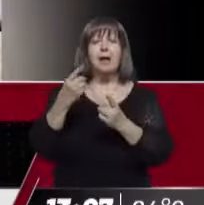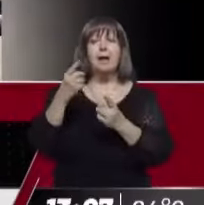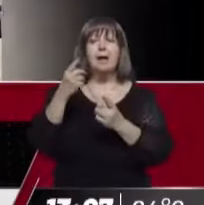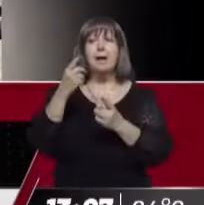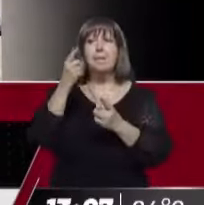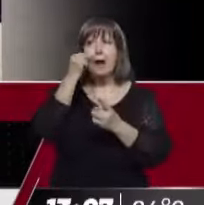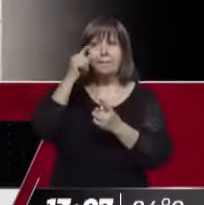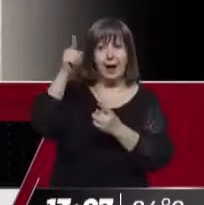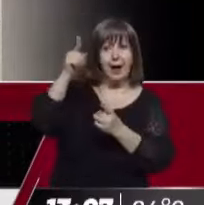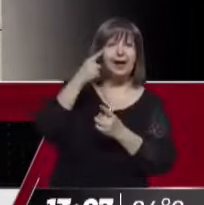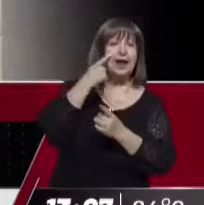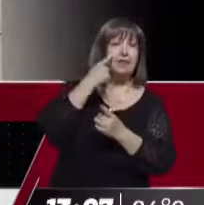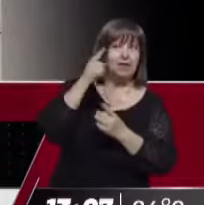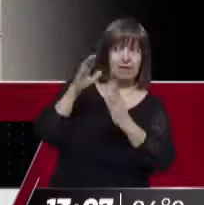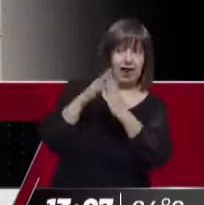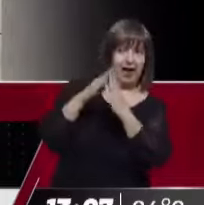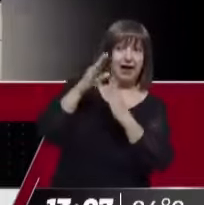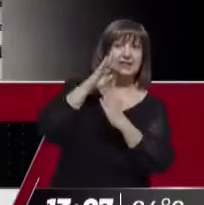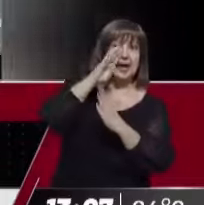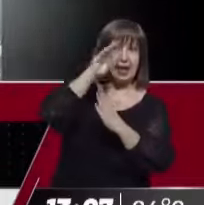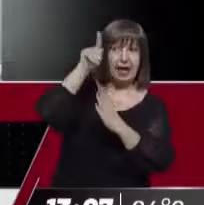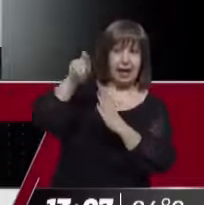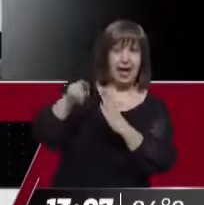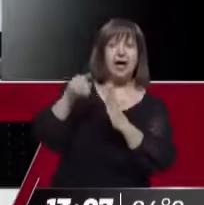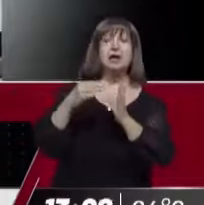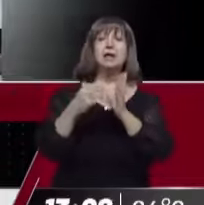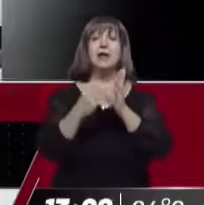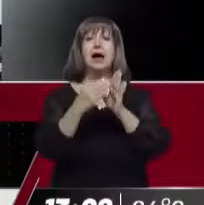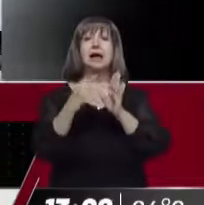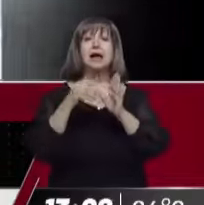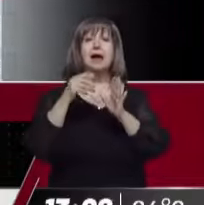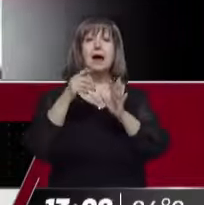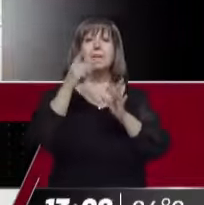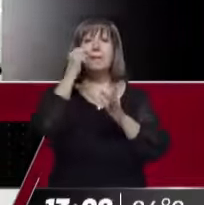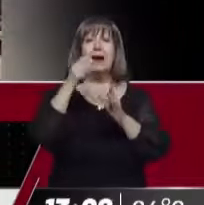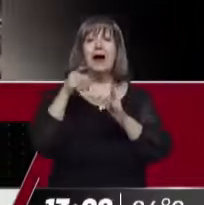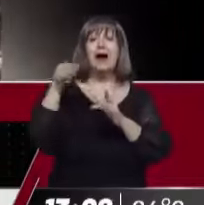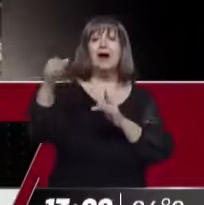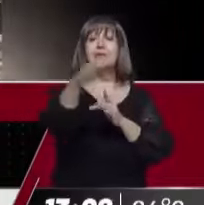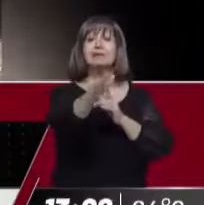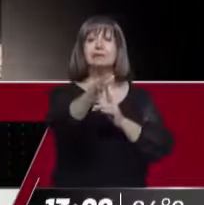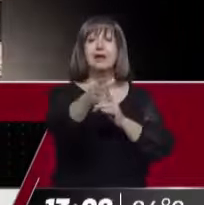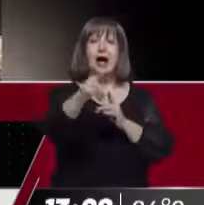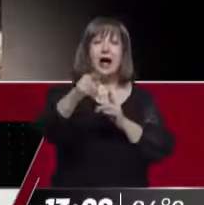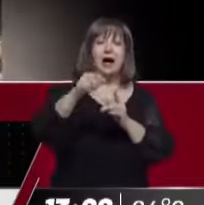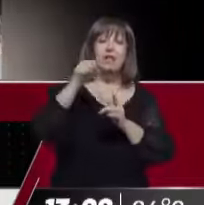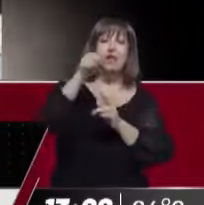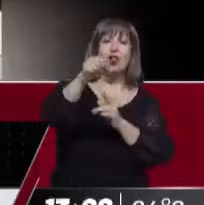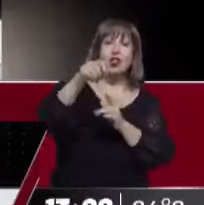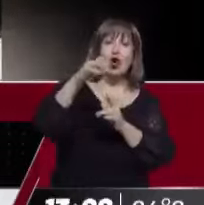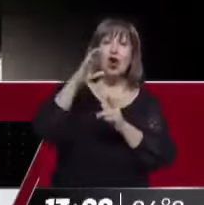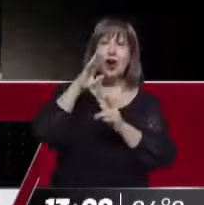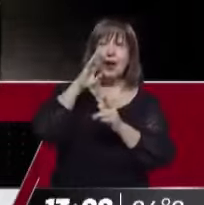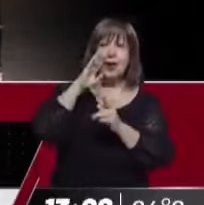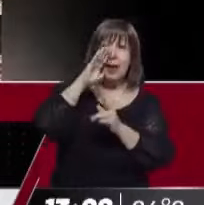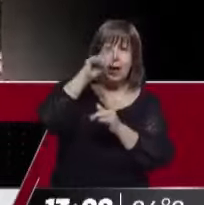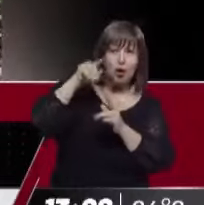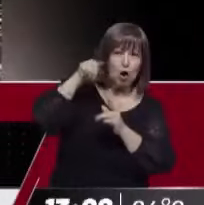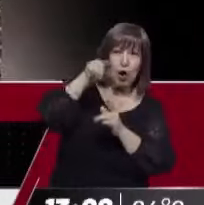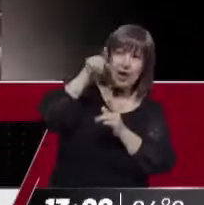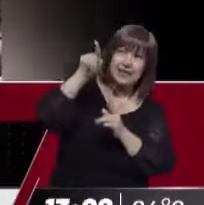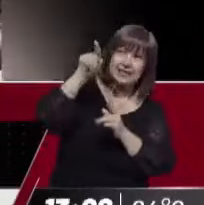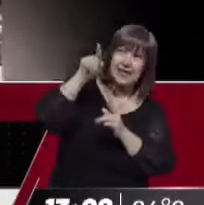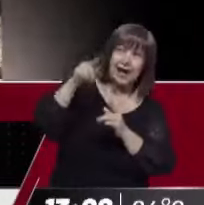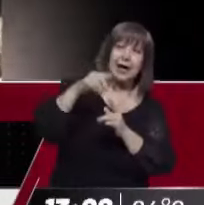más allá, acá, no sé si la vamos a poder tomar, es la que está allá atrás, aquella que vemos allá oscura, que está allá atrás,